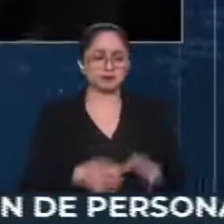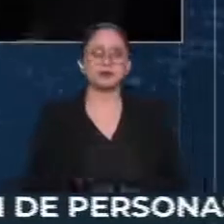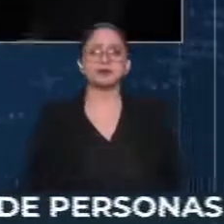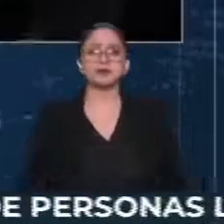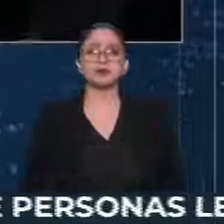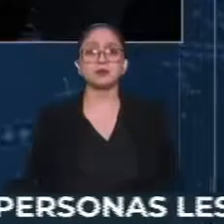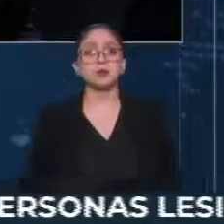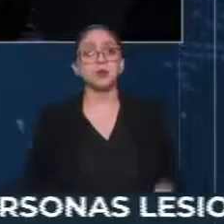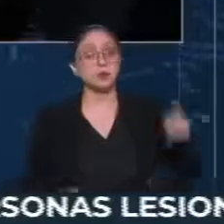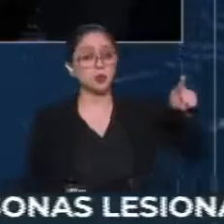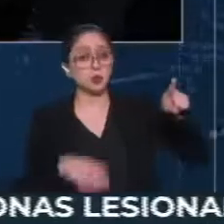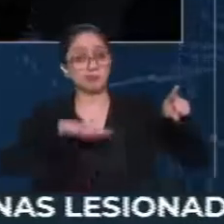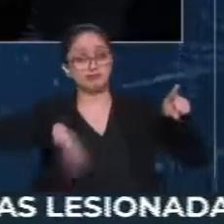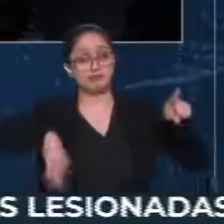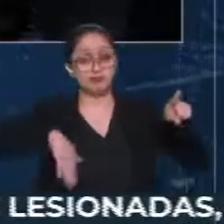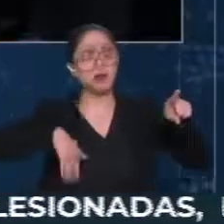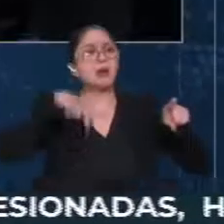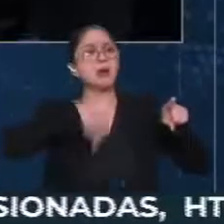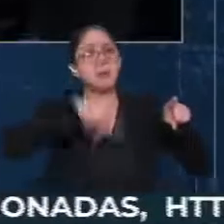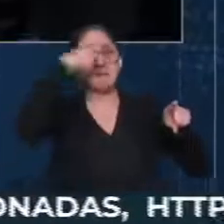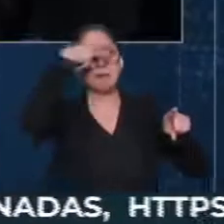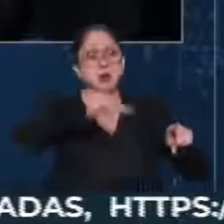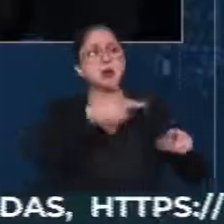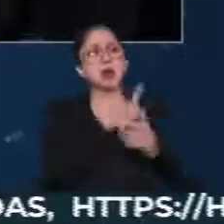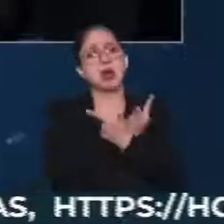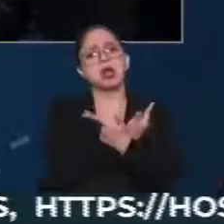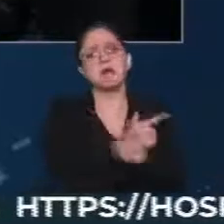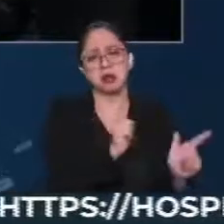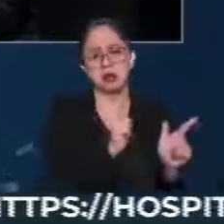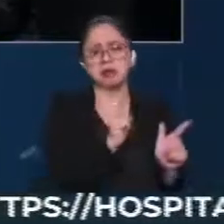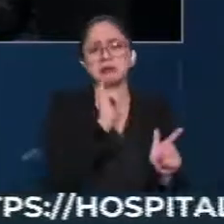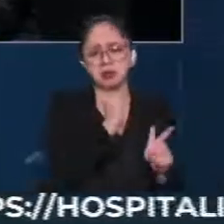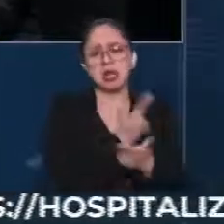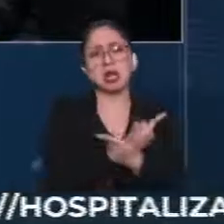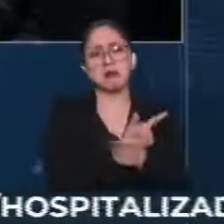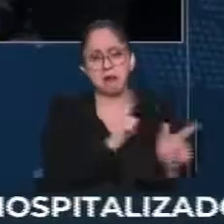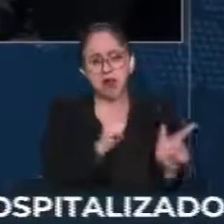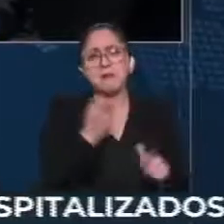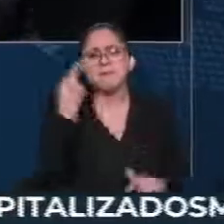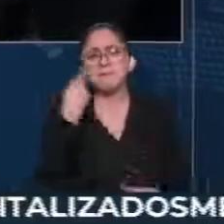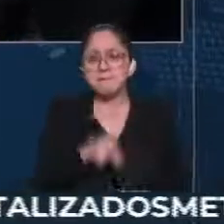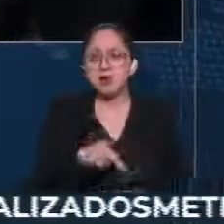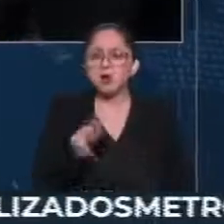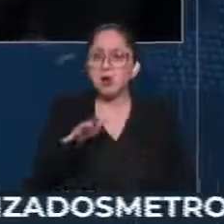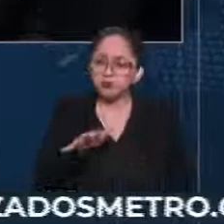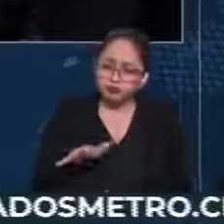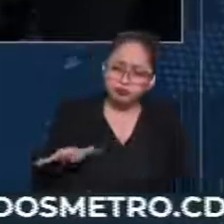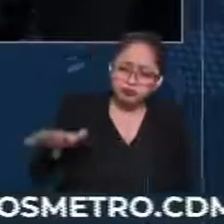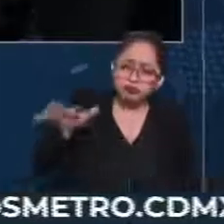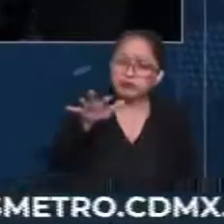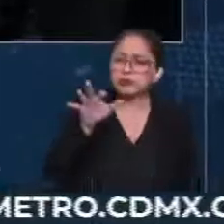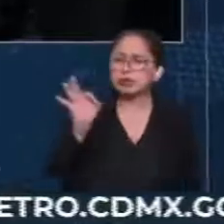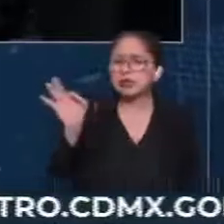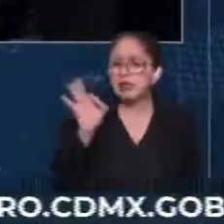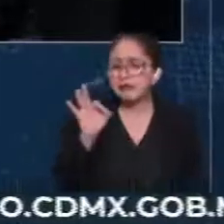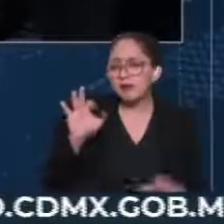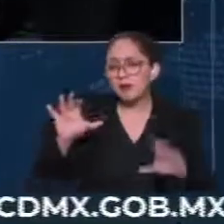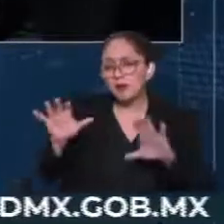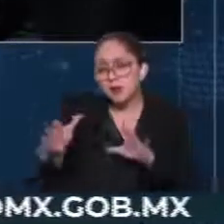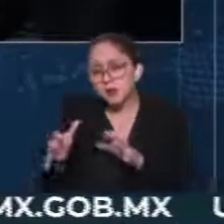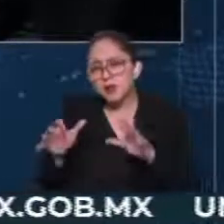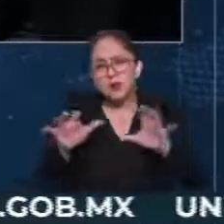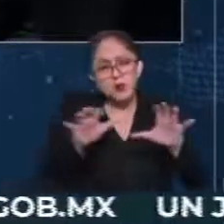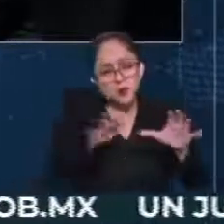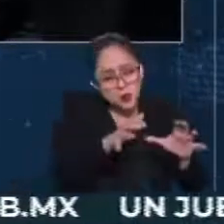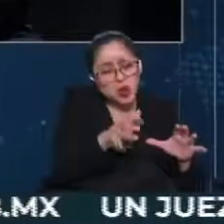a cierto poder, con respecto a cierto poder, no otros necesariamente, pensaría sí, yo. El Ejecutivo. Pero, sí,